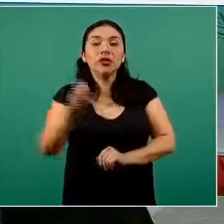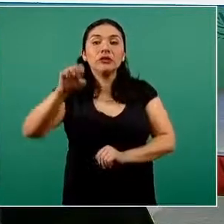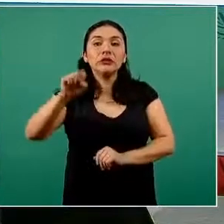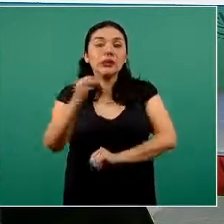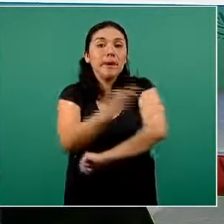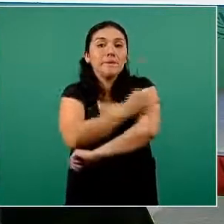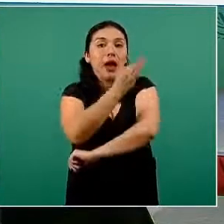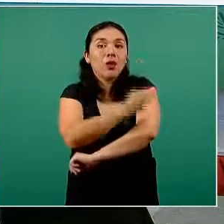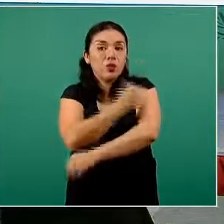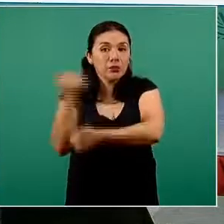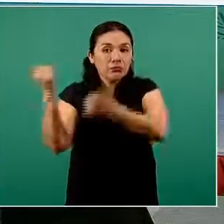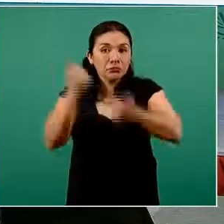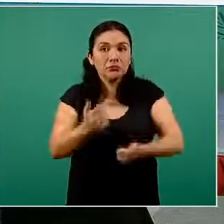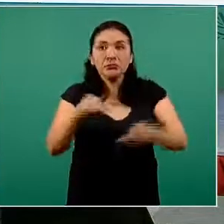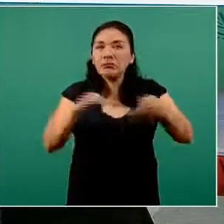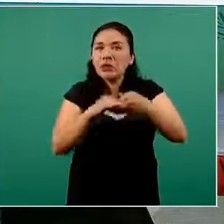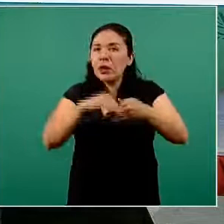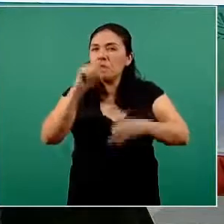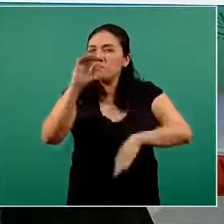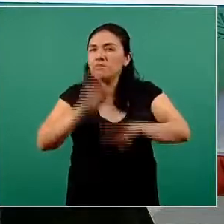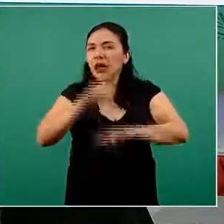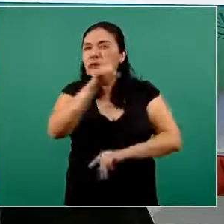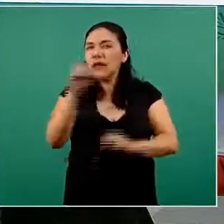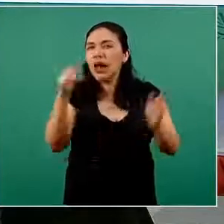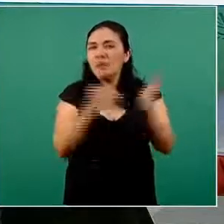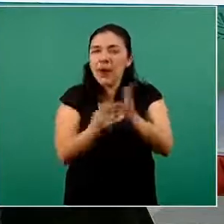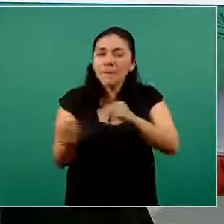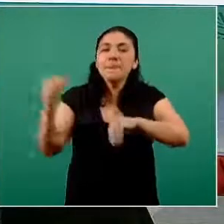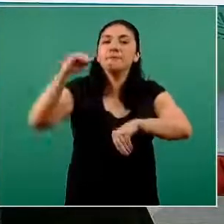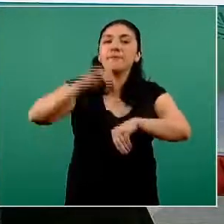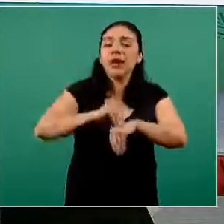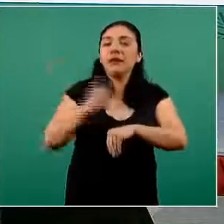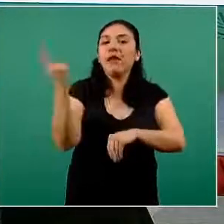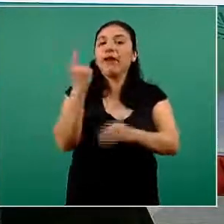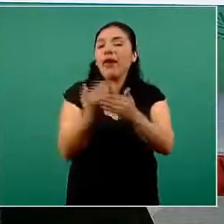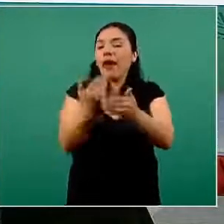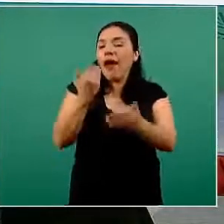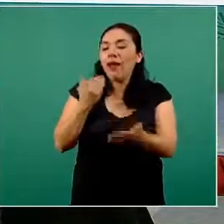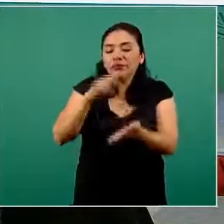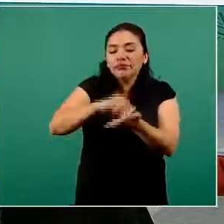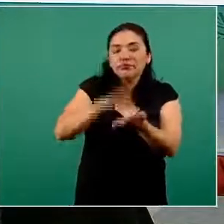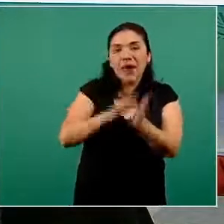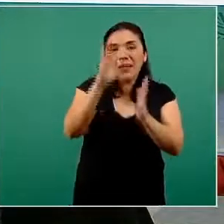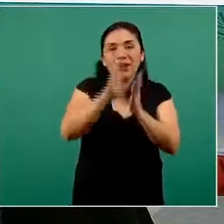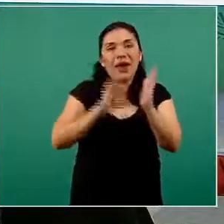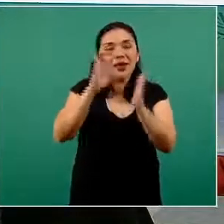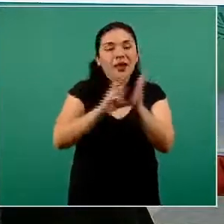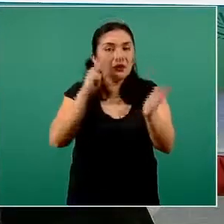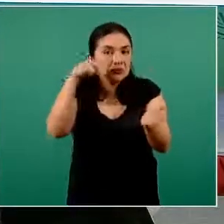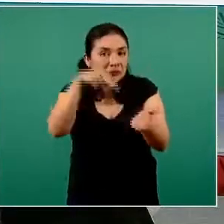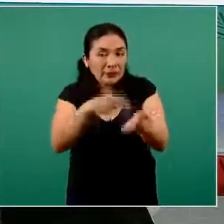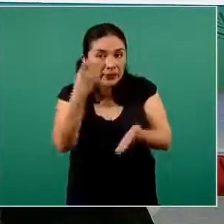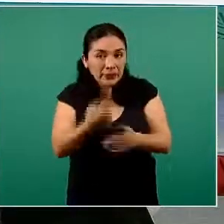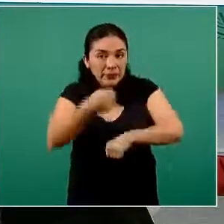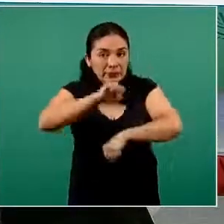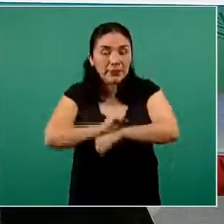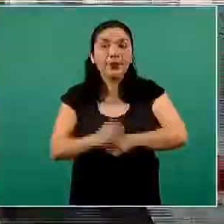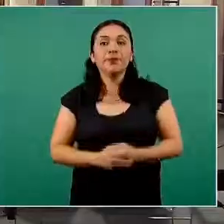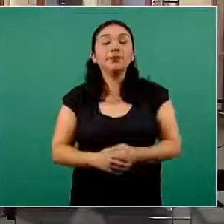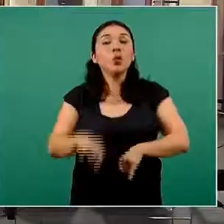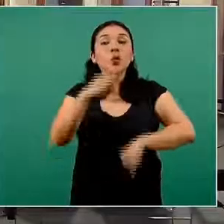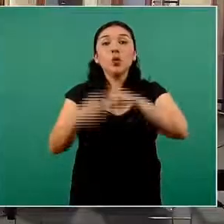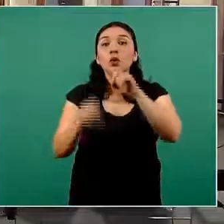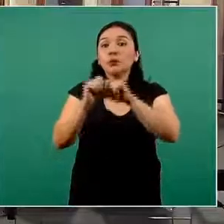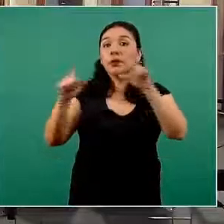3.514.260 dosis. Son un poco más de 100,000 dosis adicionales a las que teníamos en el calendario preliminar de la semana. La siguiente y